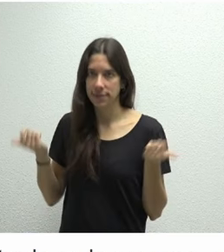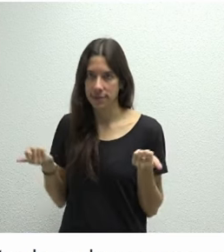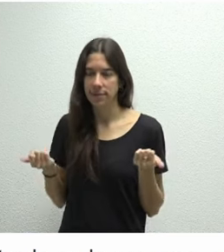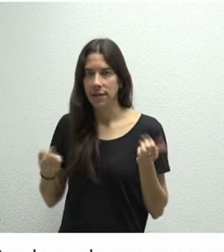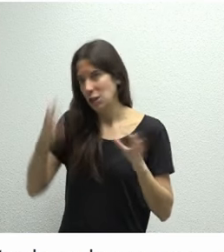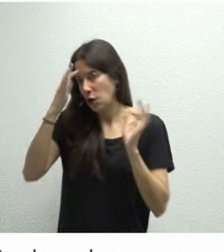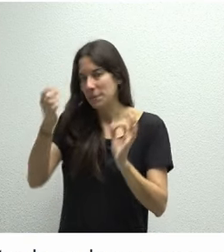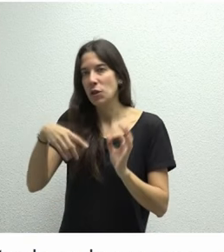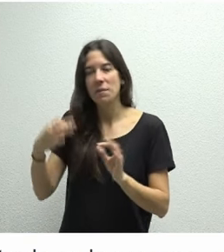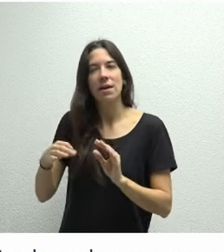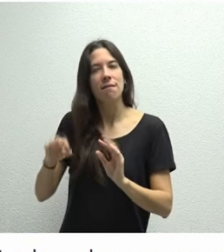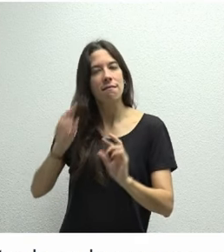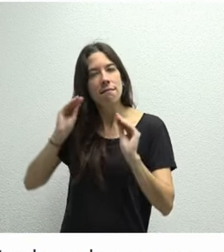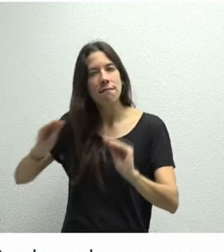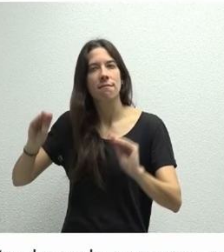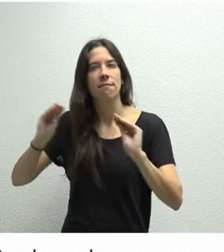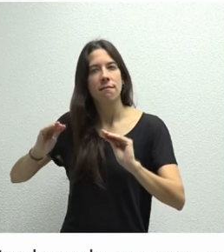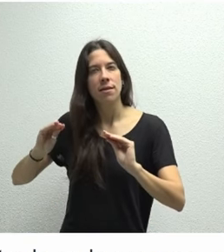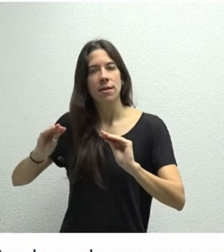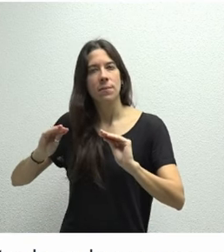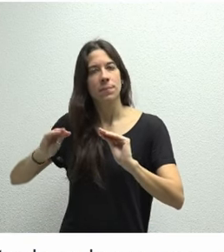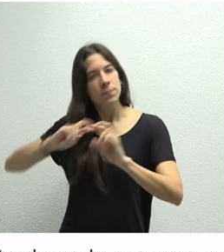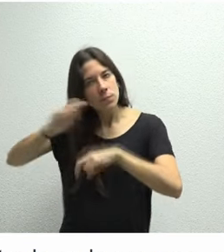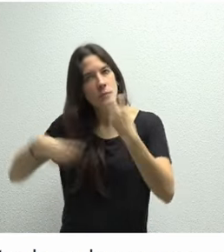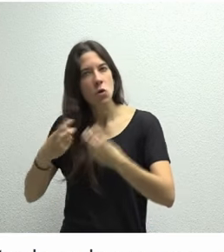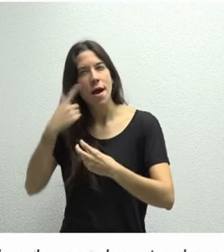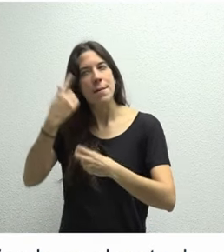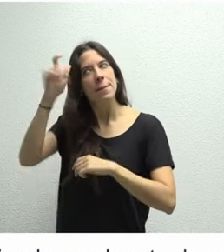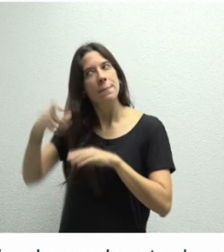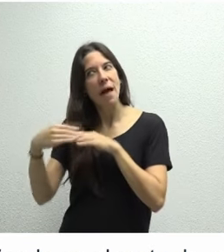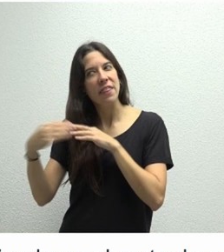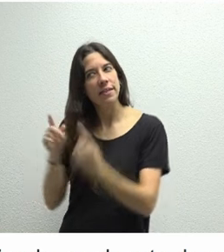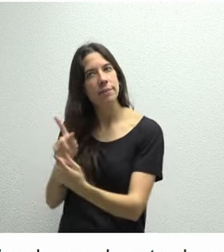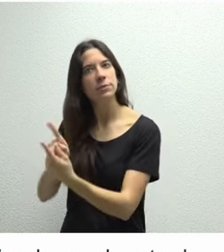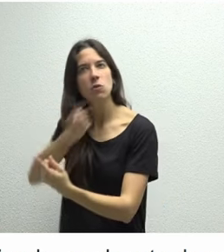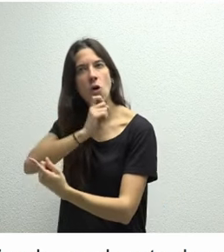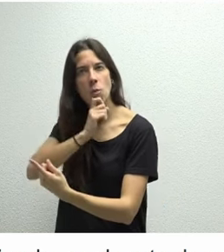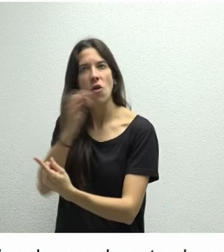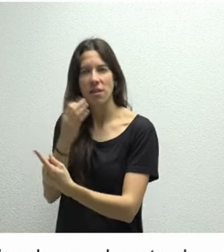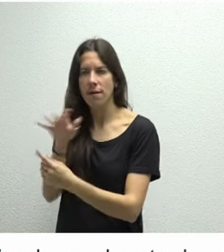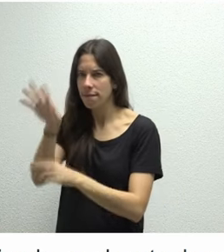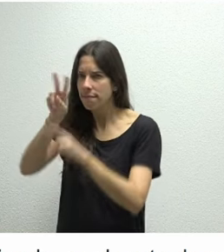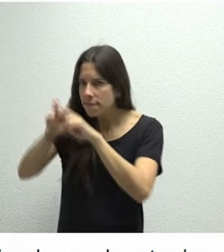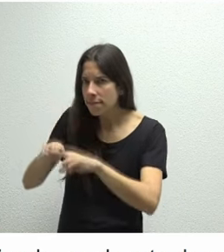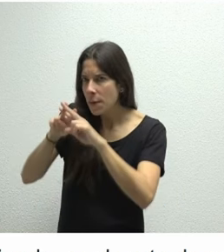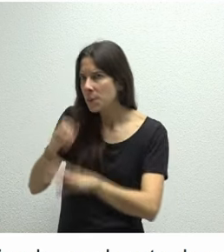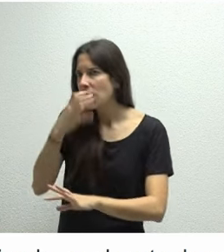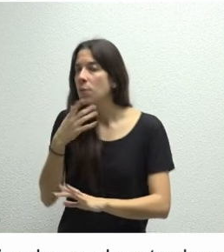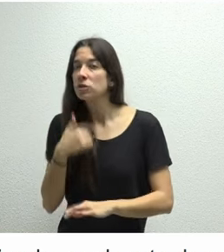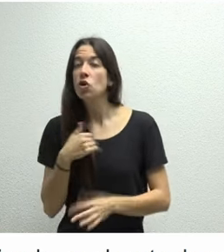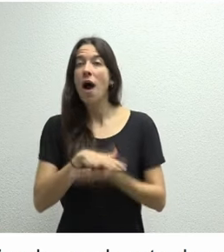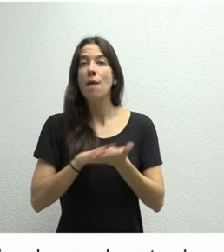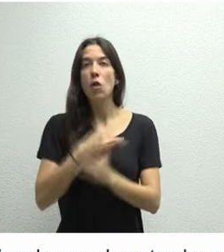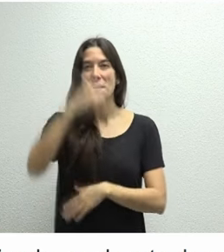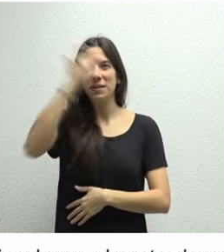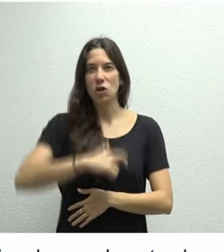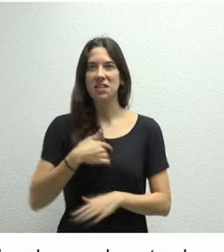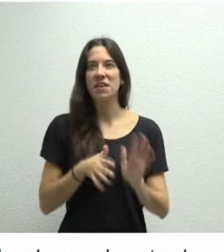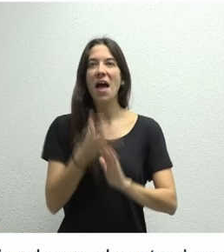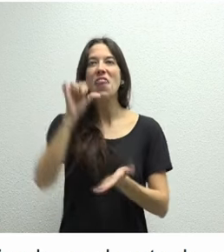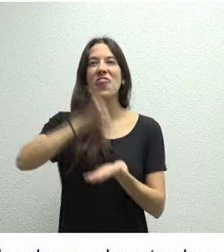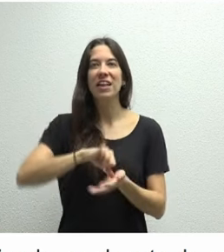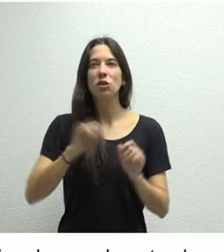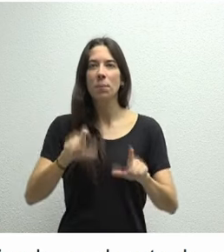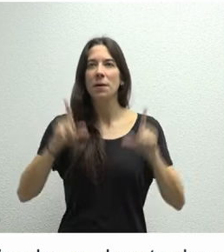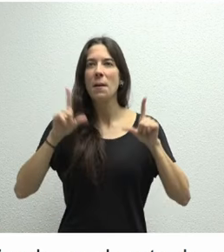que formatear y dibujar mejor qué paciente tenemos delante pero yo cuando hablo de persona en el centro no voy a poner solamente al